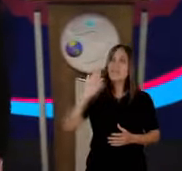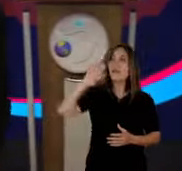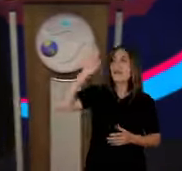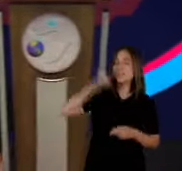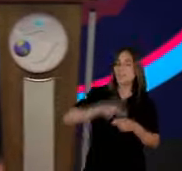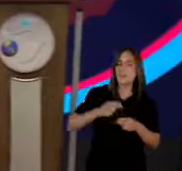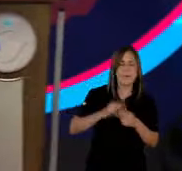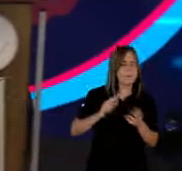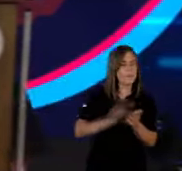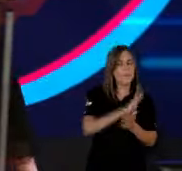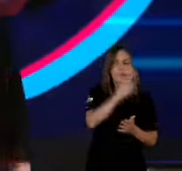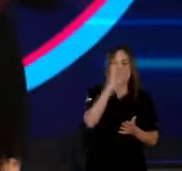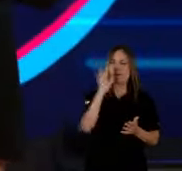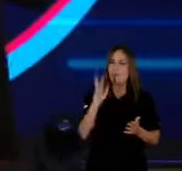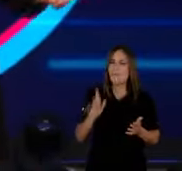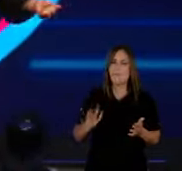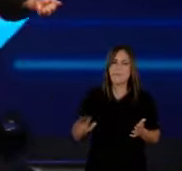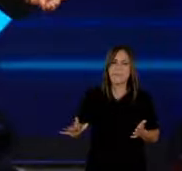nombre, gloria!